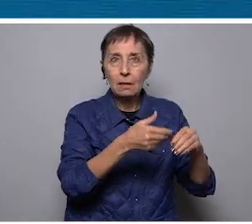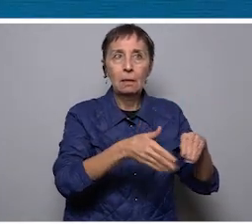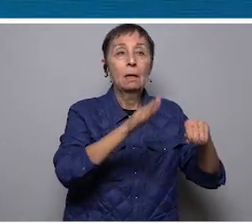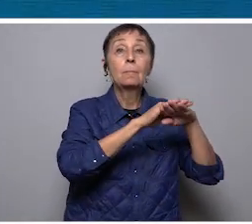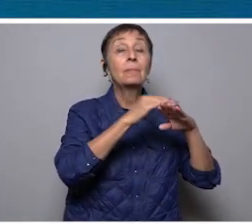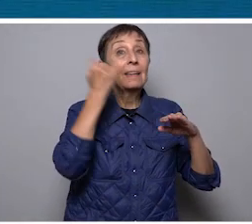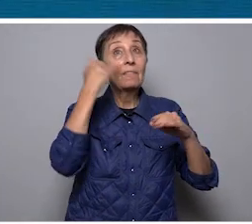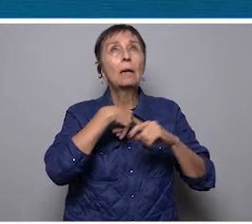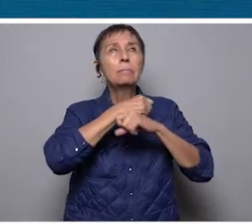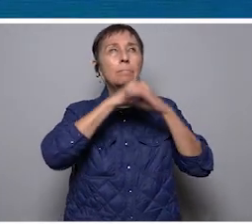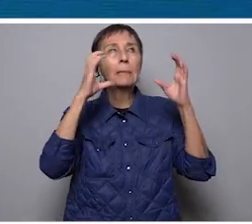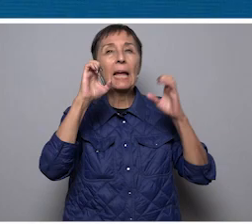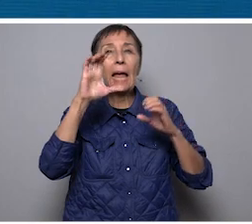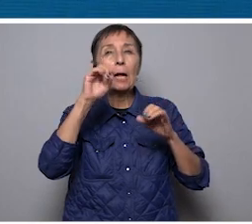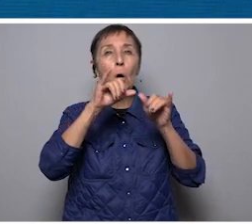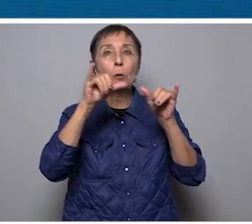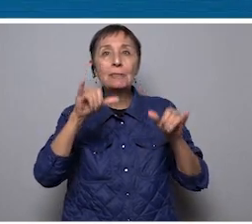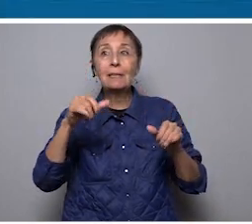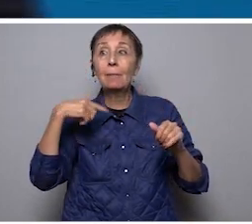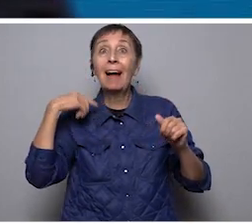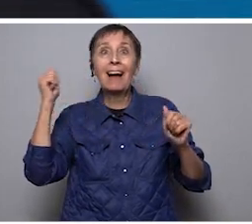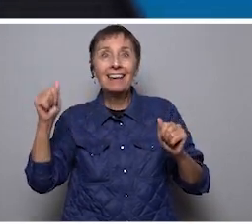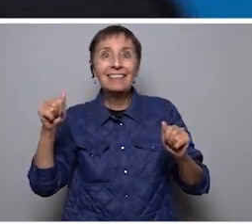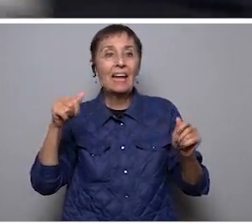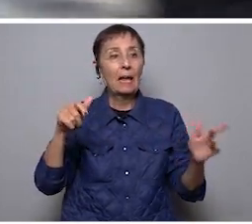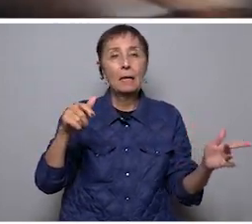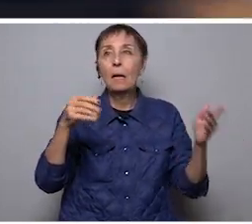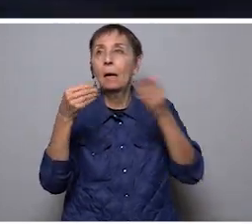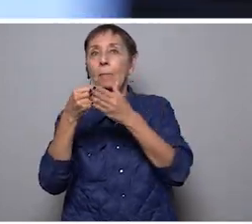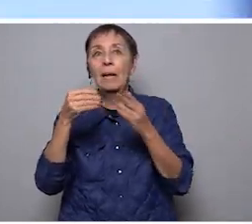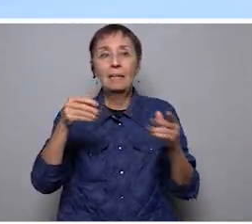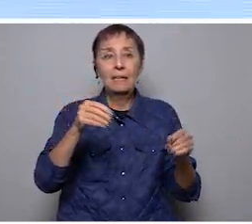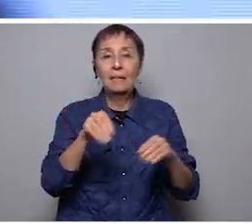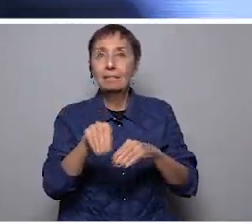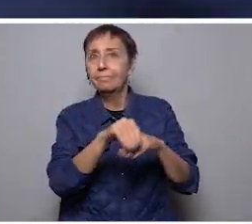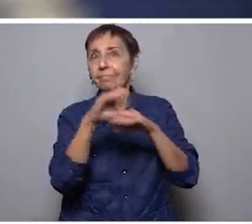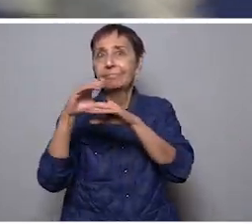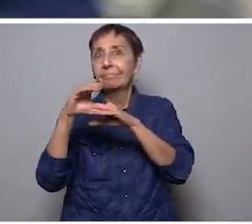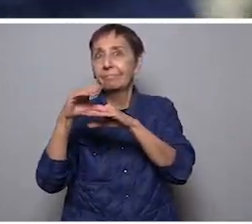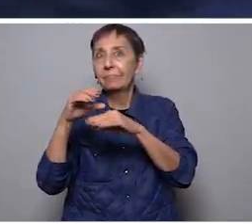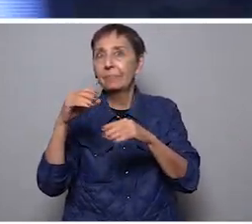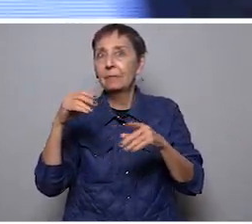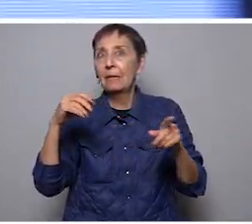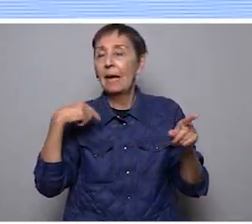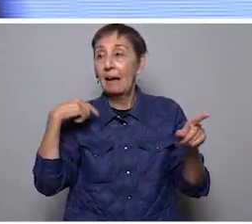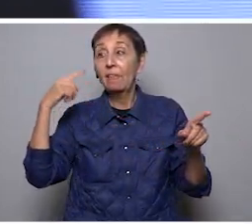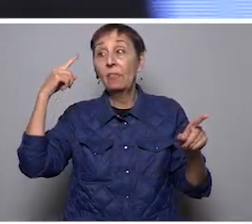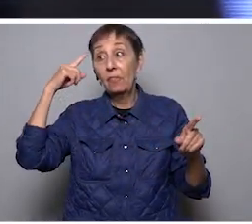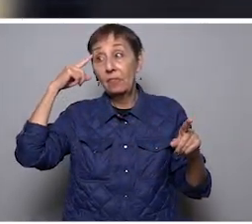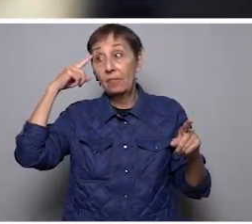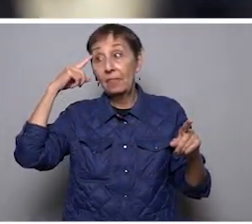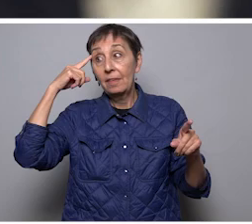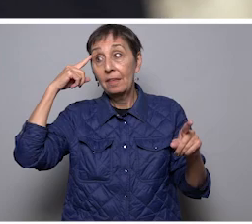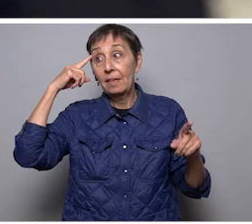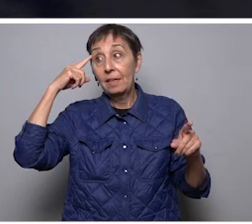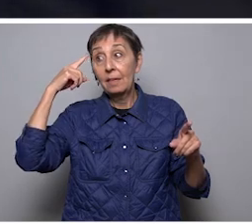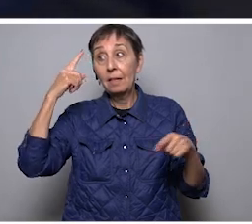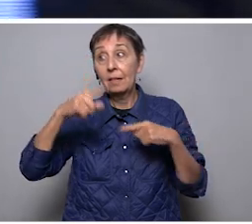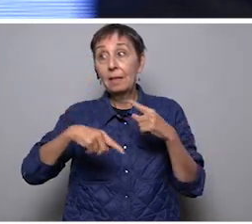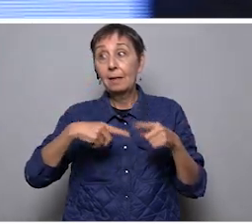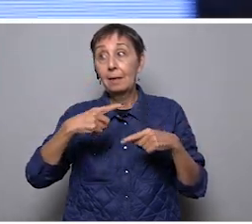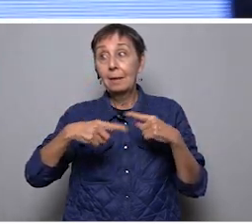espacios Muchas gracias yo yo pienso que he pensado este tema de las fintech hace mucho